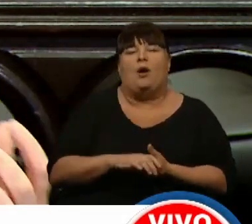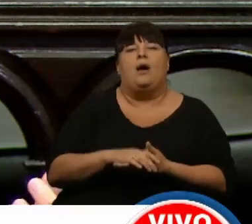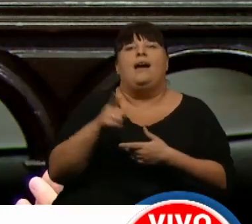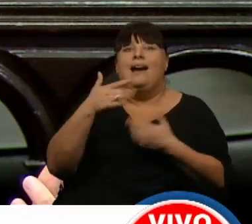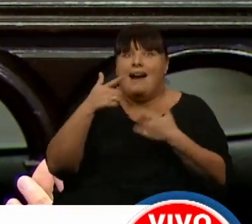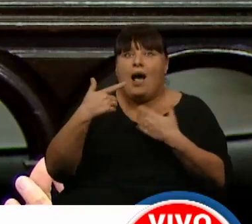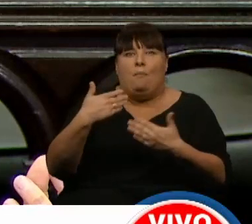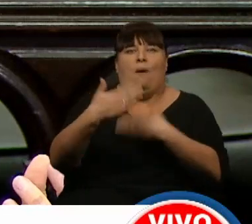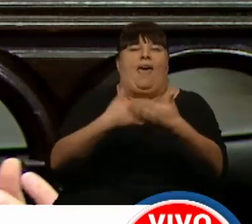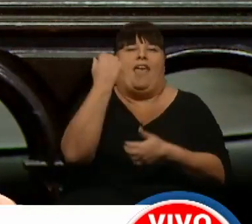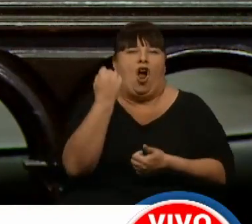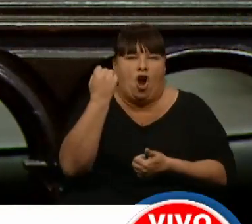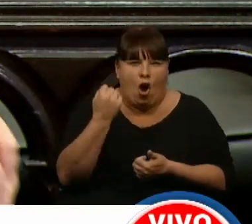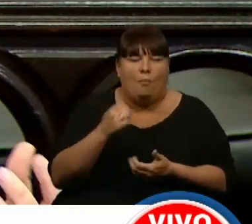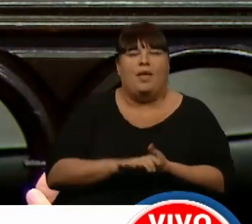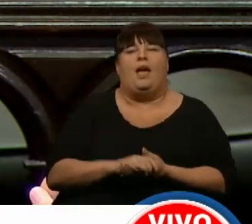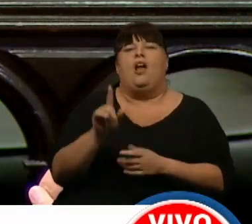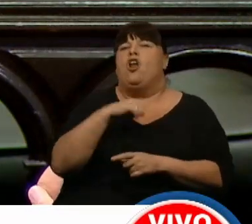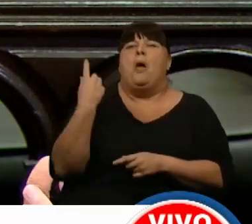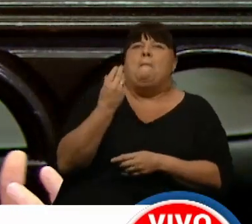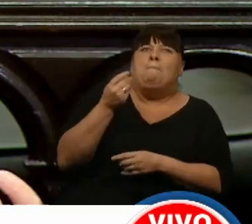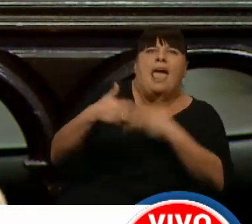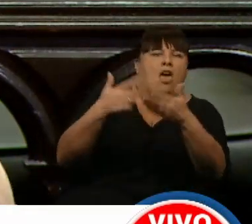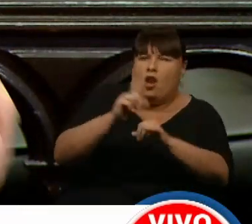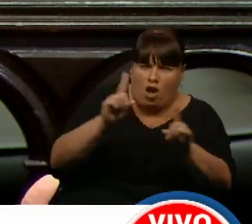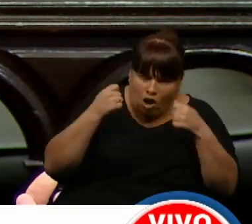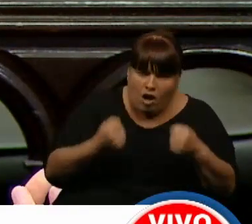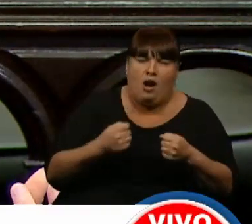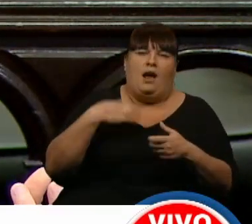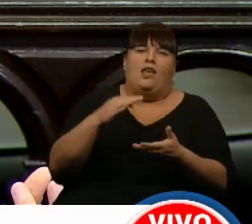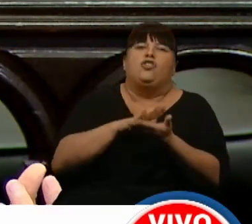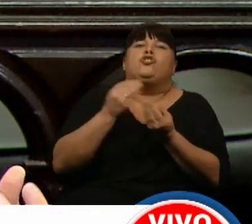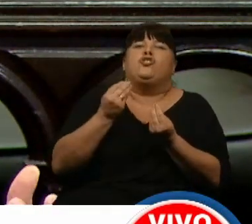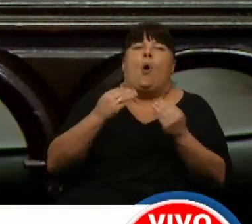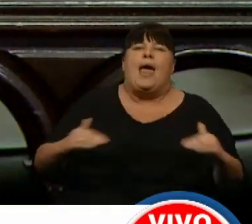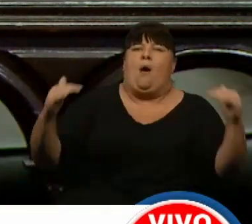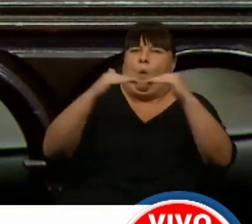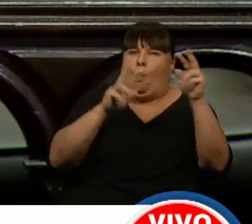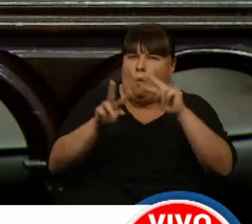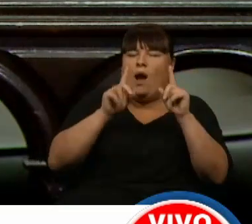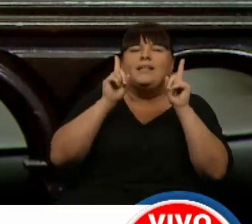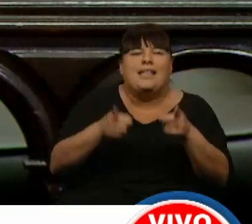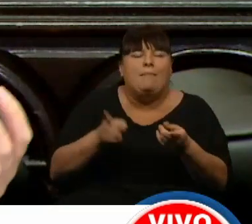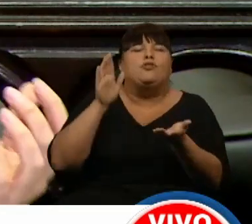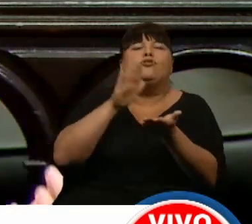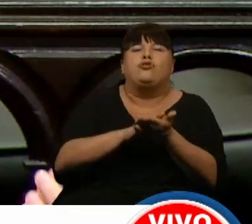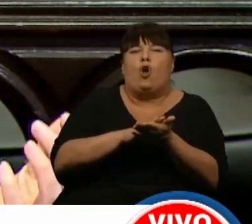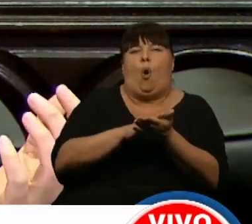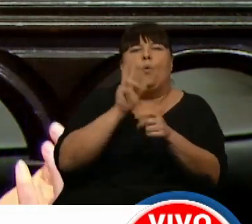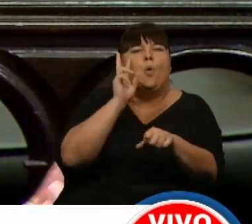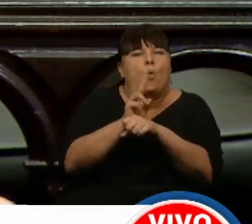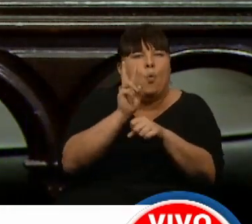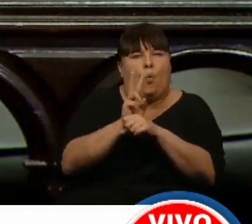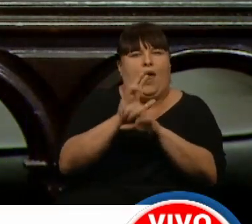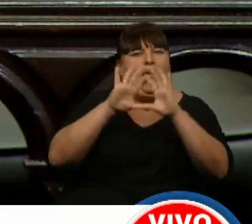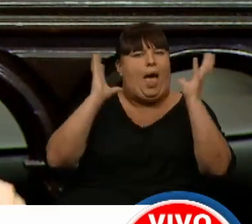permita el crecimiento económico, que no le tengamos miedo a eso, que sea sobre la base de la equidad y que sea sobre la base del cuidado